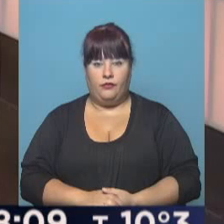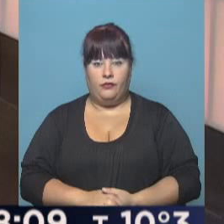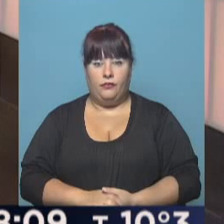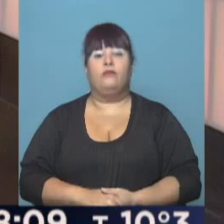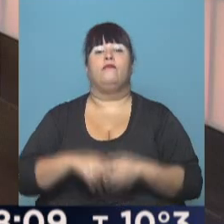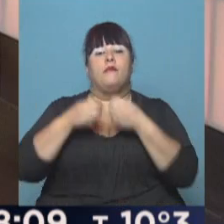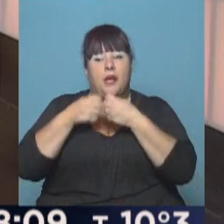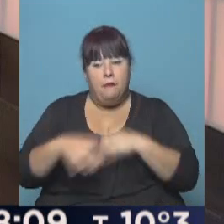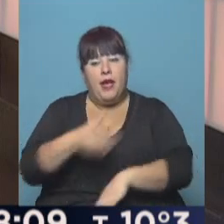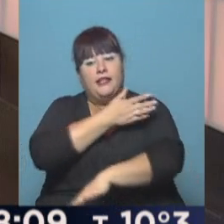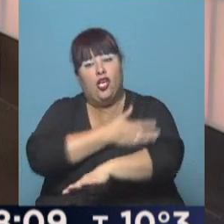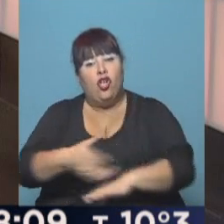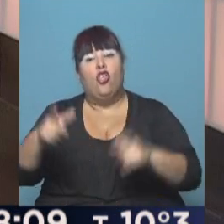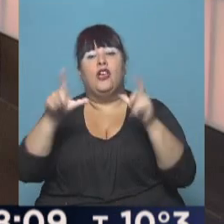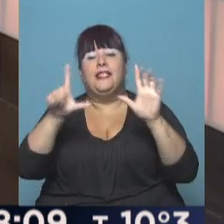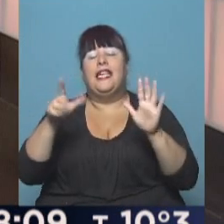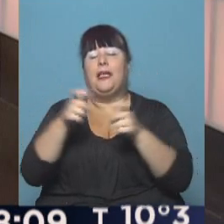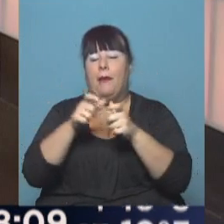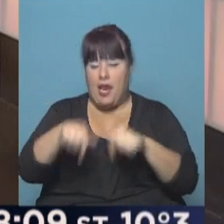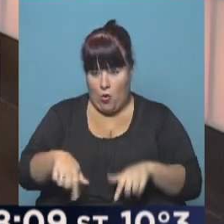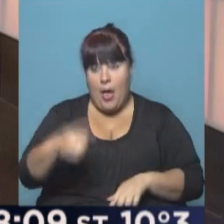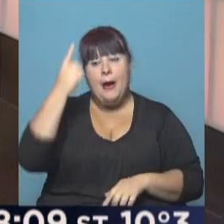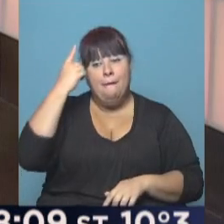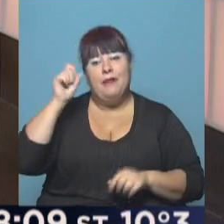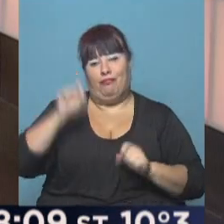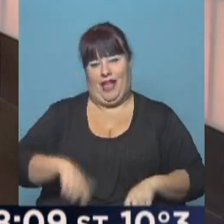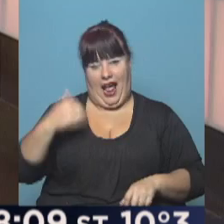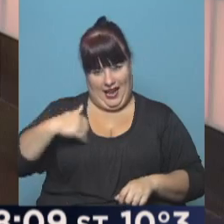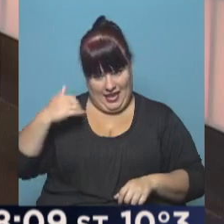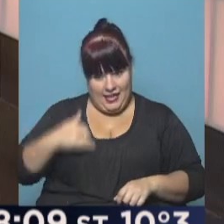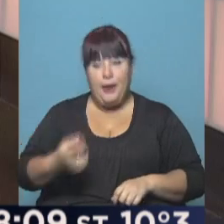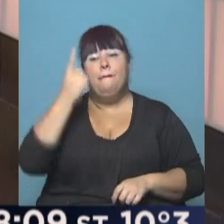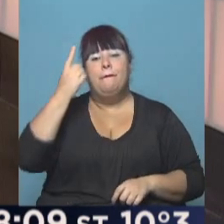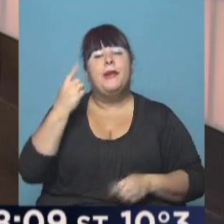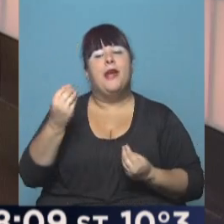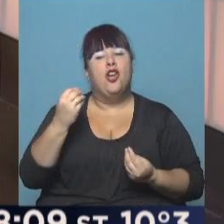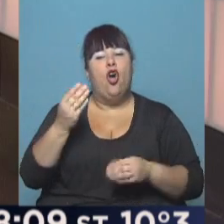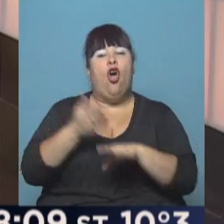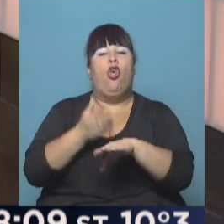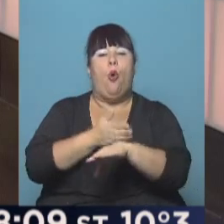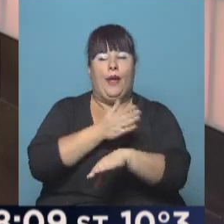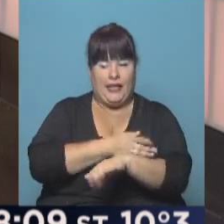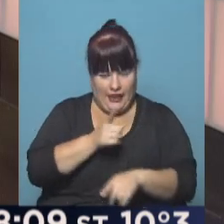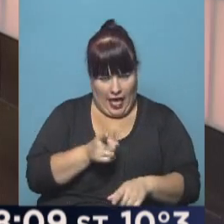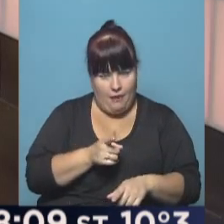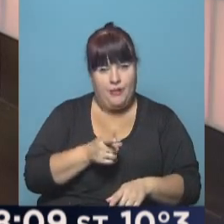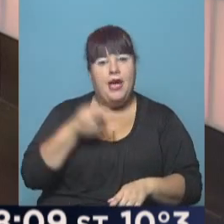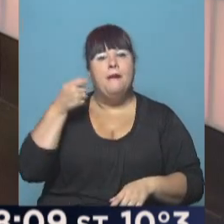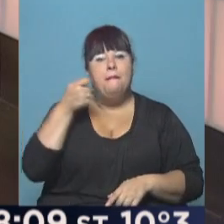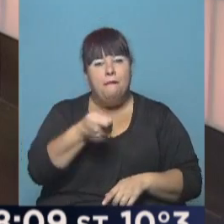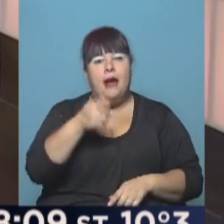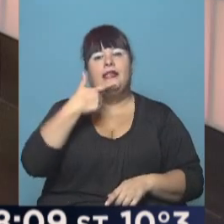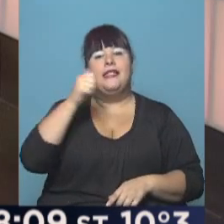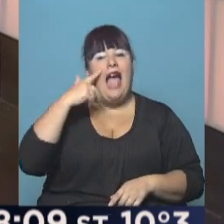comenzamos a recorrer los 7 estrenos de esta semana primero por los argentinos el primero de todos es un documental crimen de las